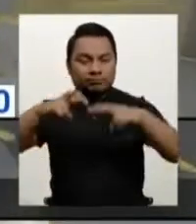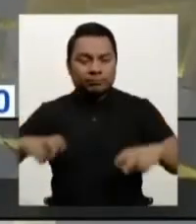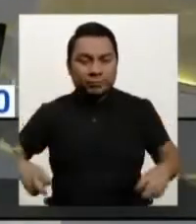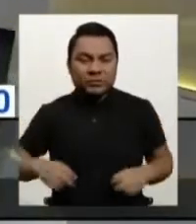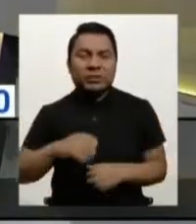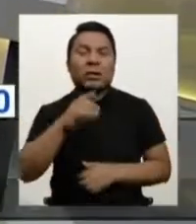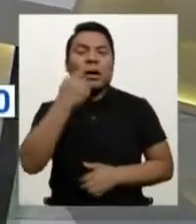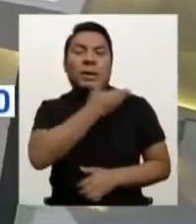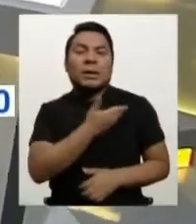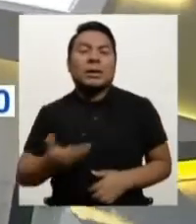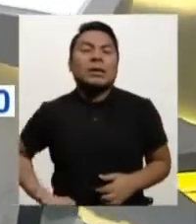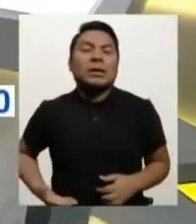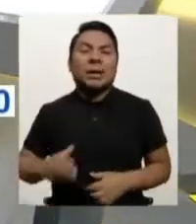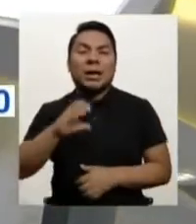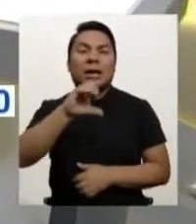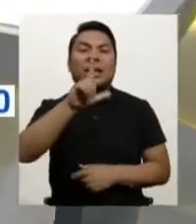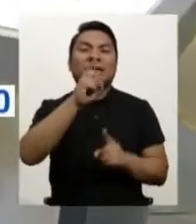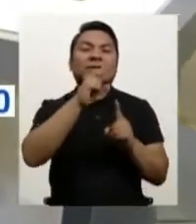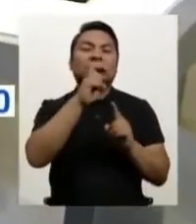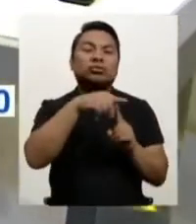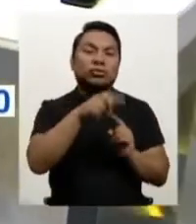Obama.